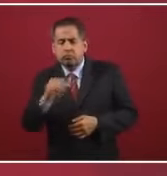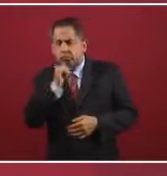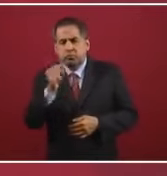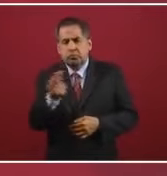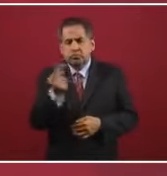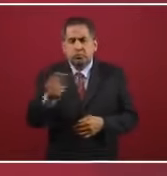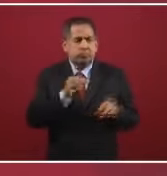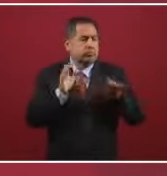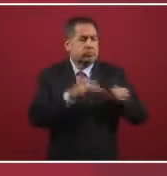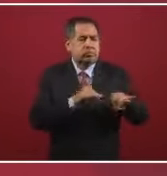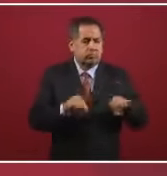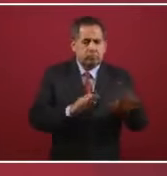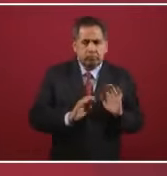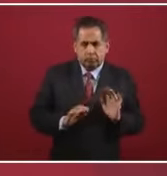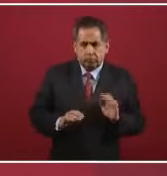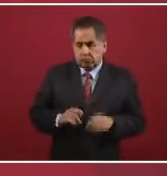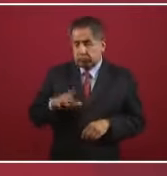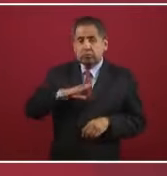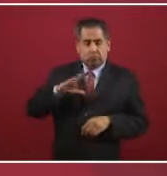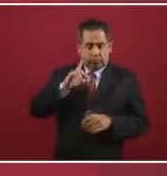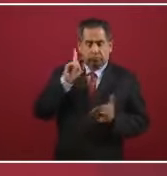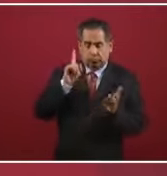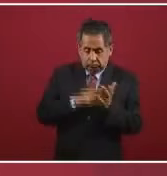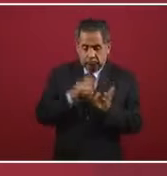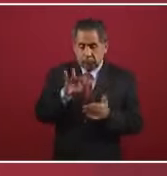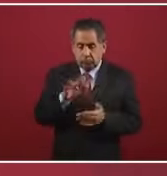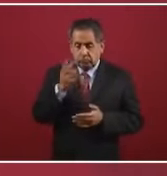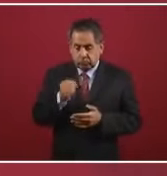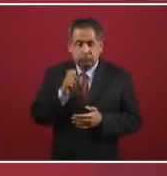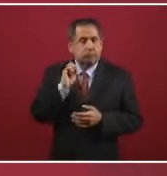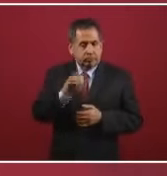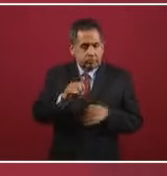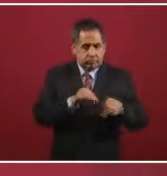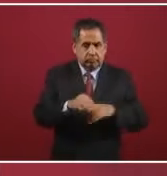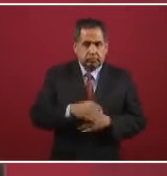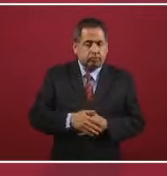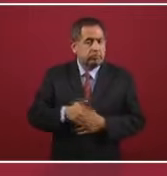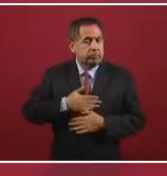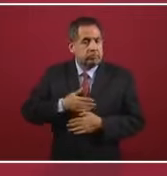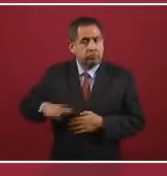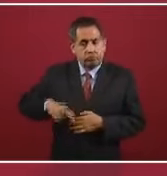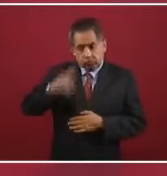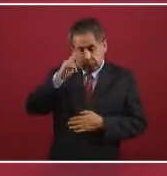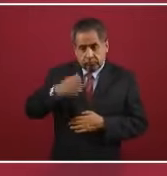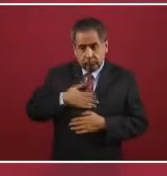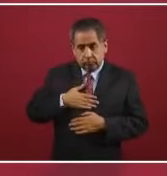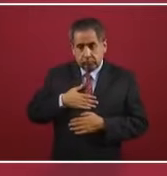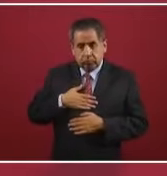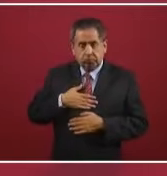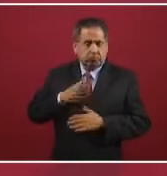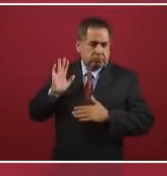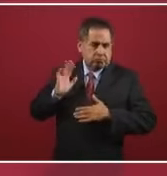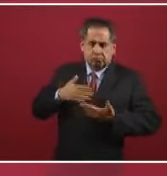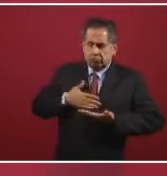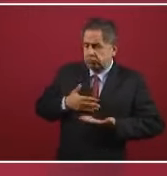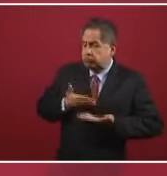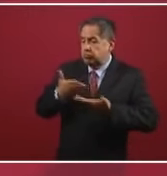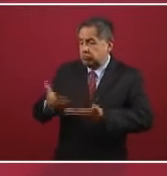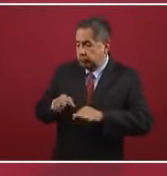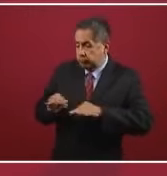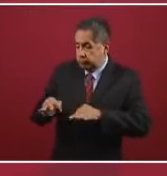este momento. Pero tenemos 1.059 que ya dijeron que sí. Compromiso de México, ¿cuál fue? Ofrecerles el trabajo.